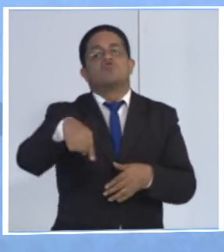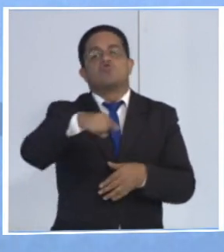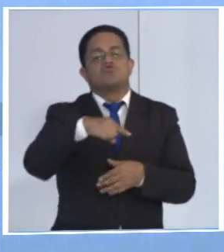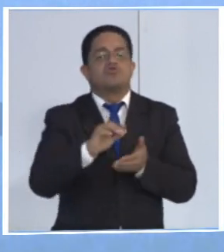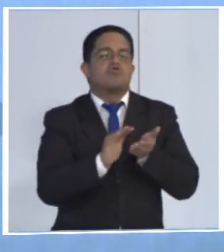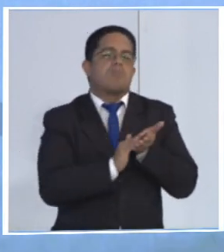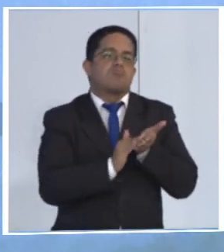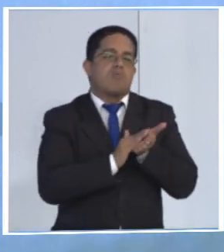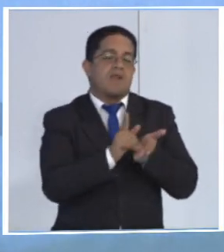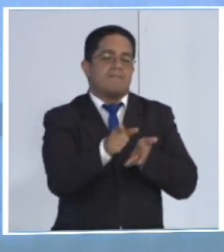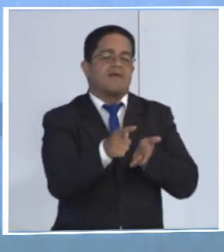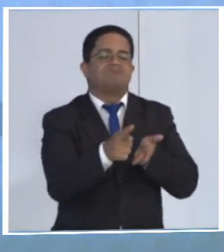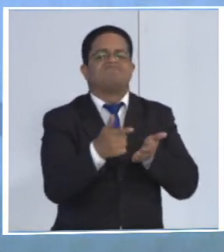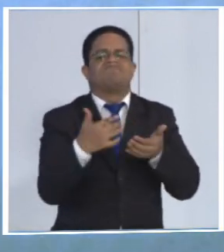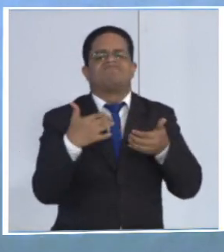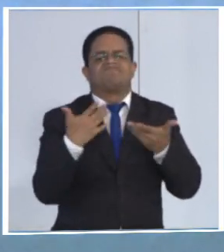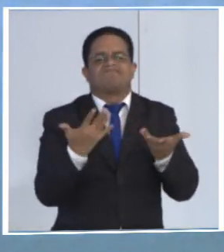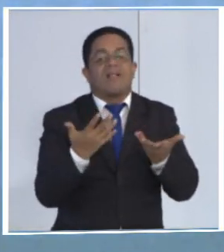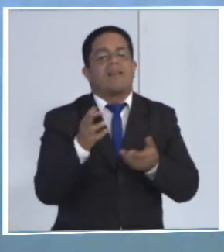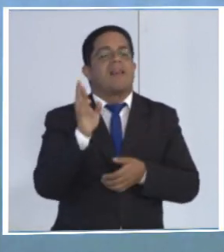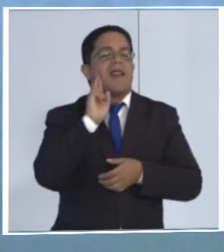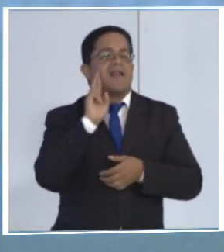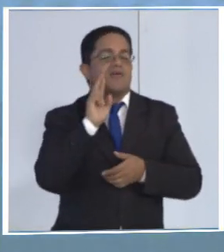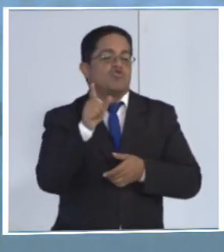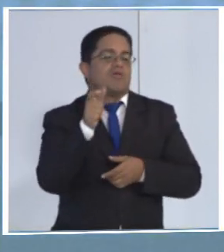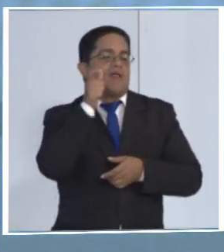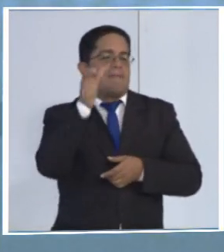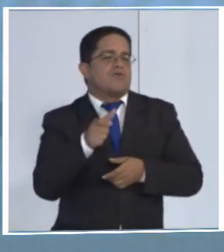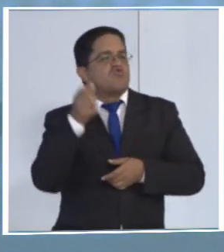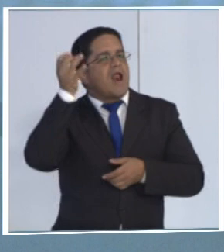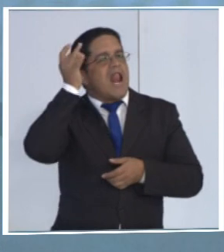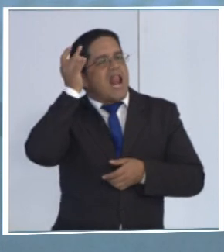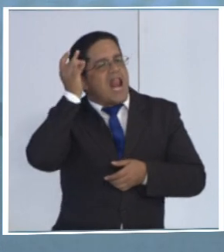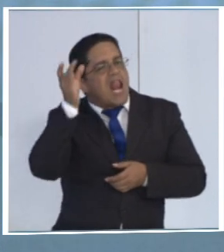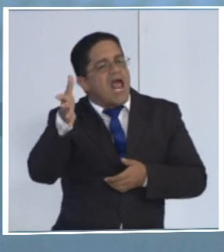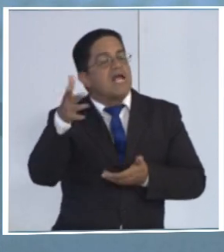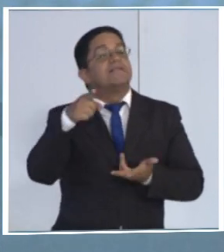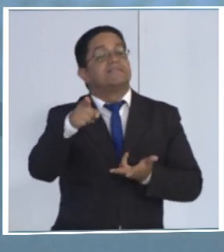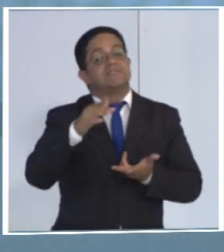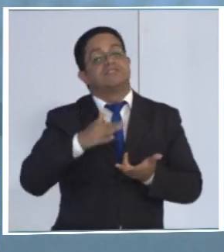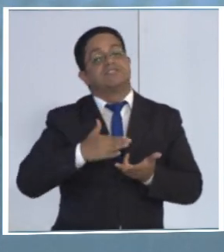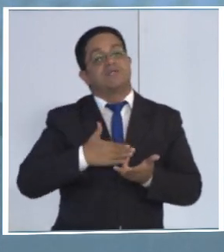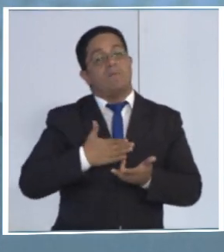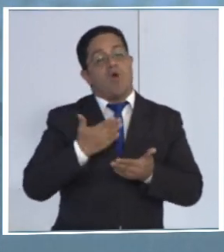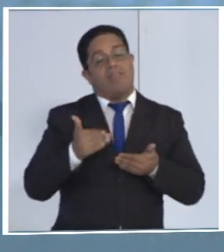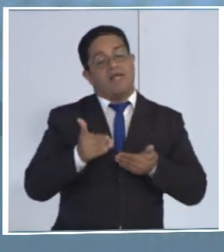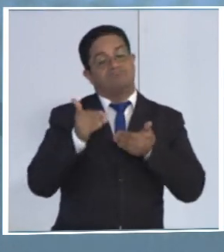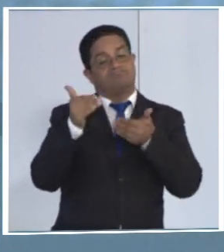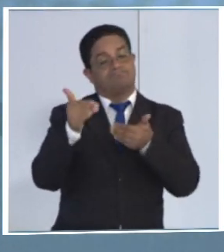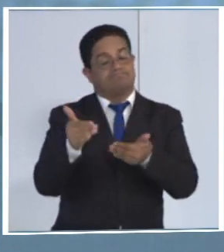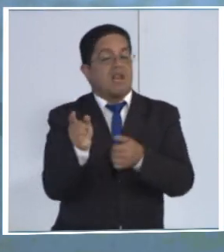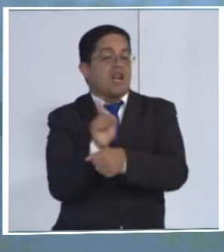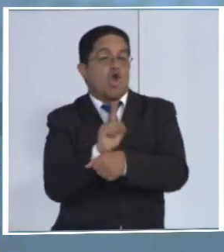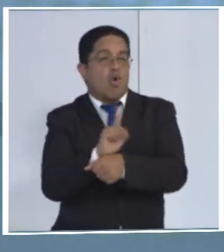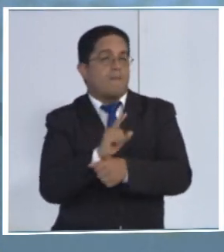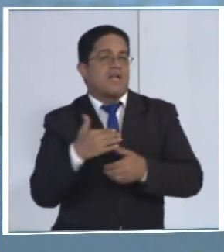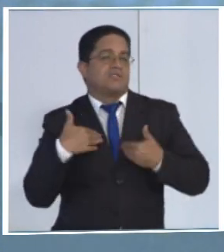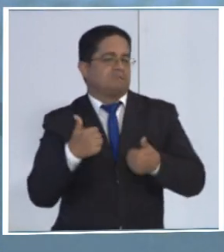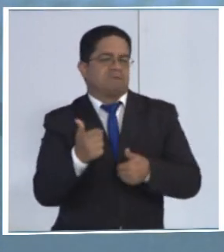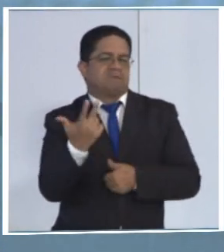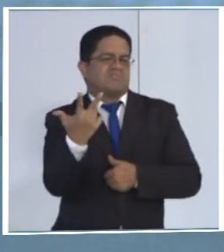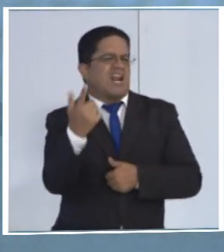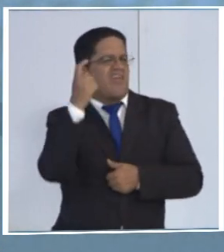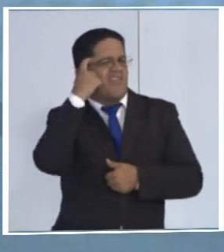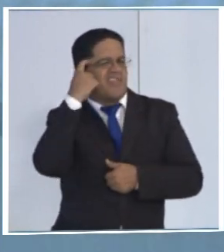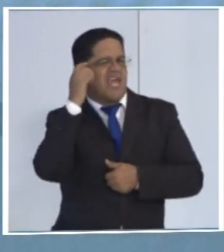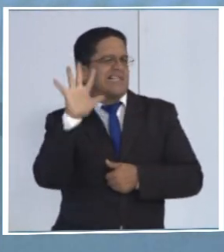síntomas, estamos resolviendo la causa de la molestia del paciente y se puede adaptar a una recuperación pronta en los primeros 3 días a